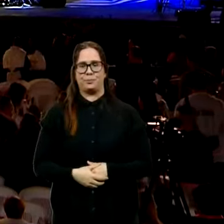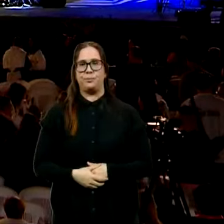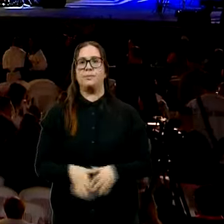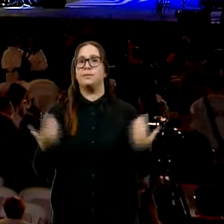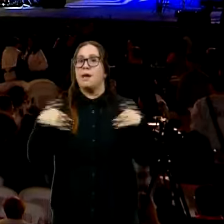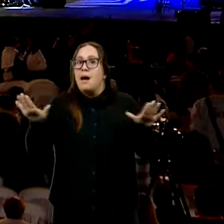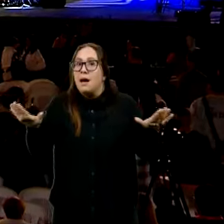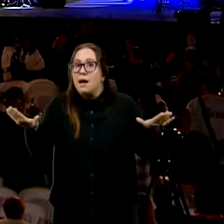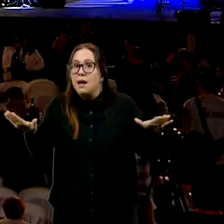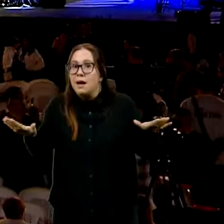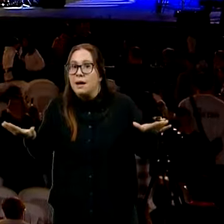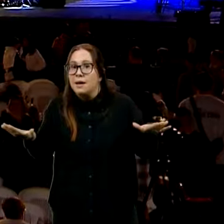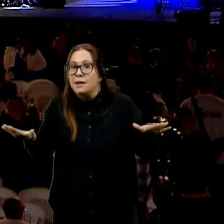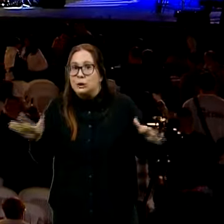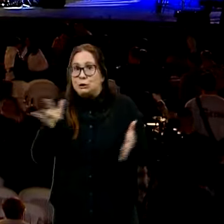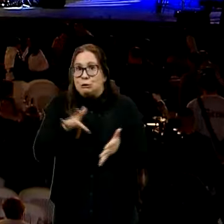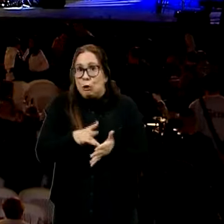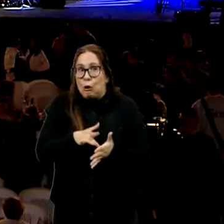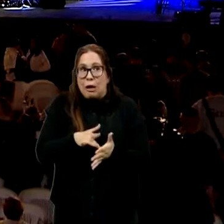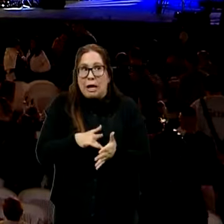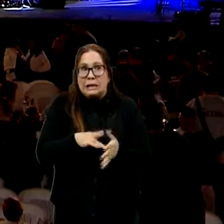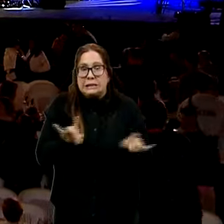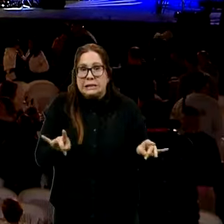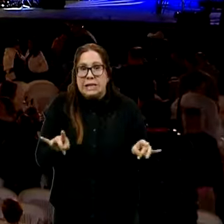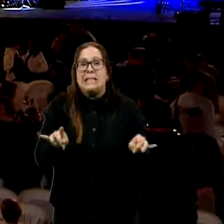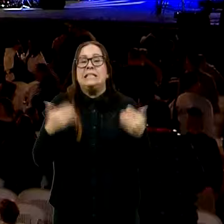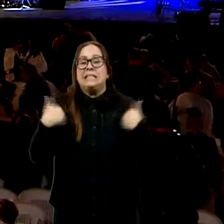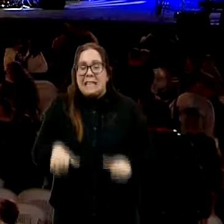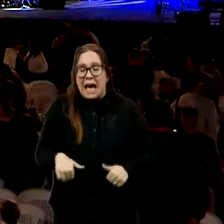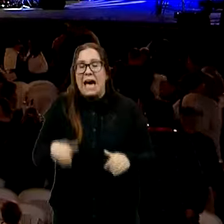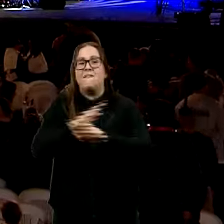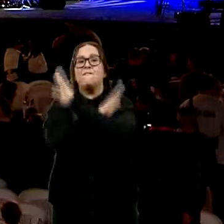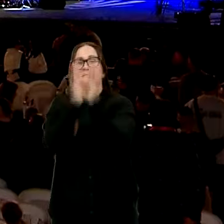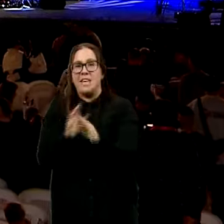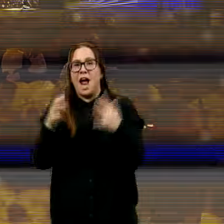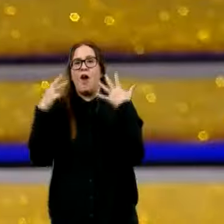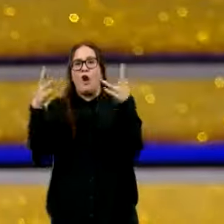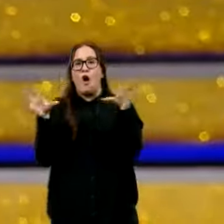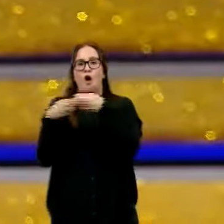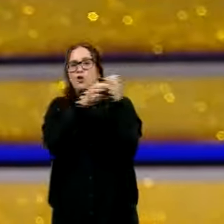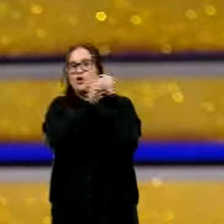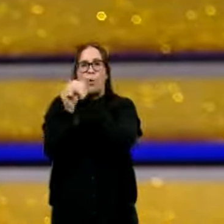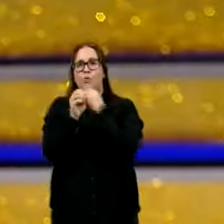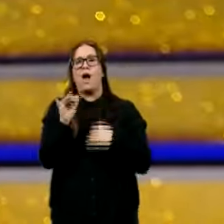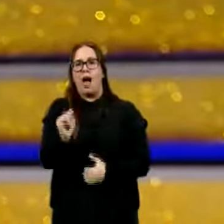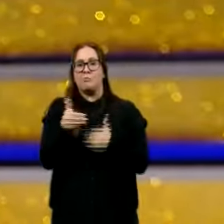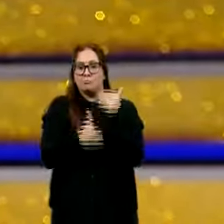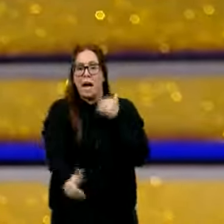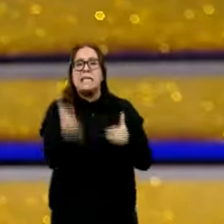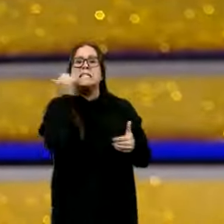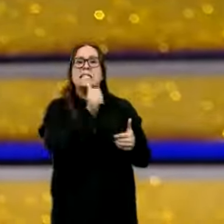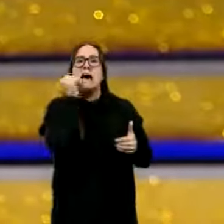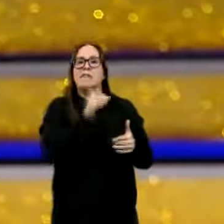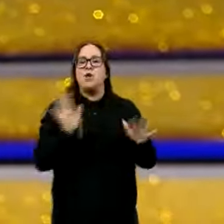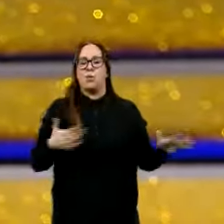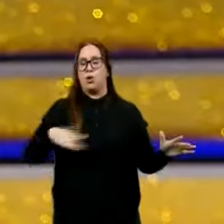Ya. Ha llegado, ha llegado el momento. Ocho murgas clasificadas para el sábado. Pero a mí me asombra, Ana,